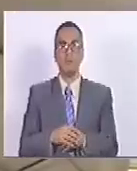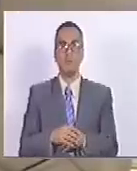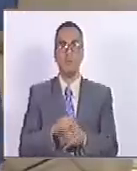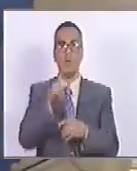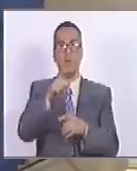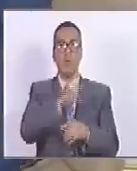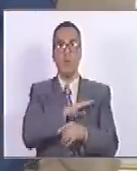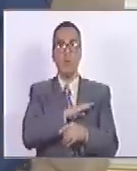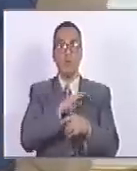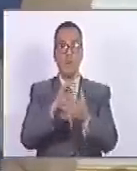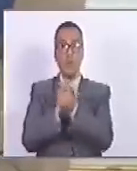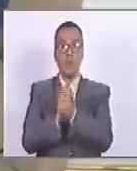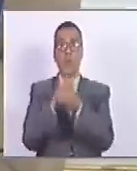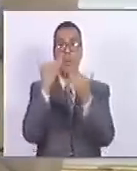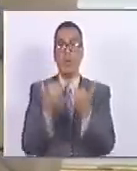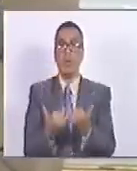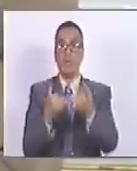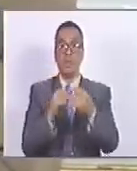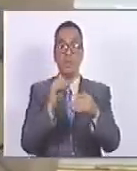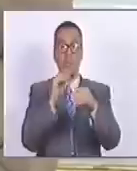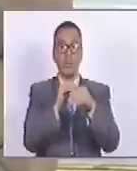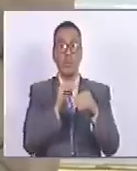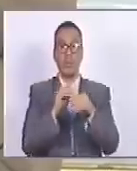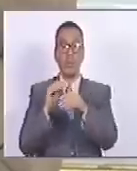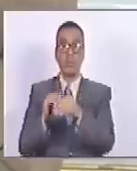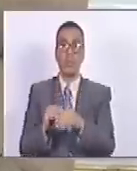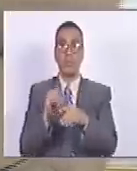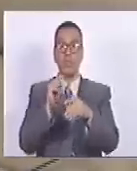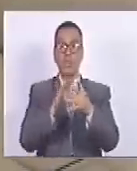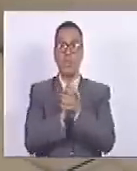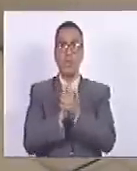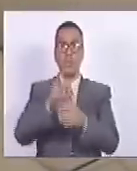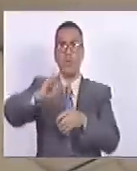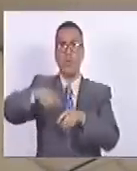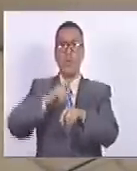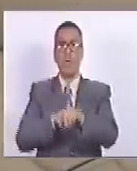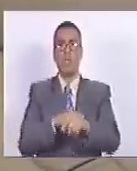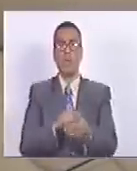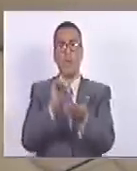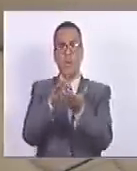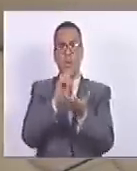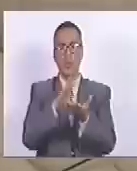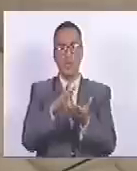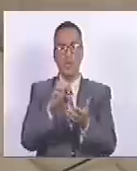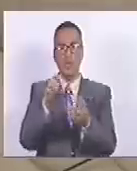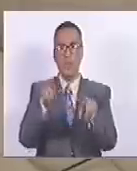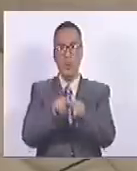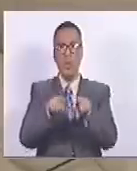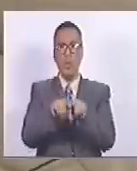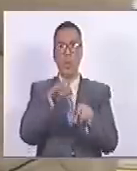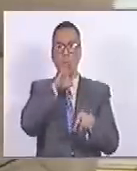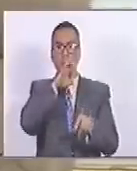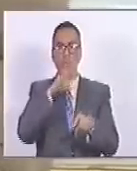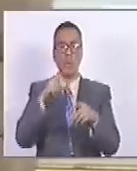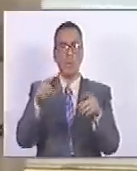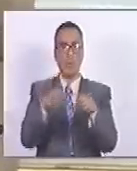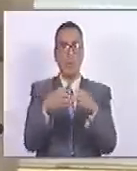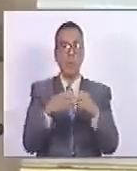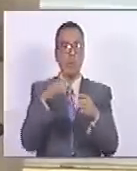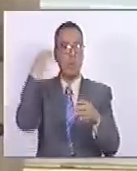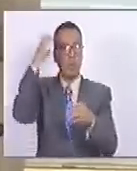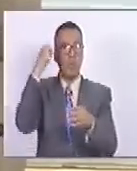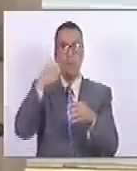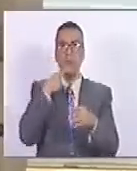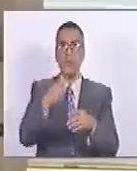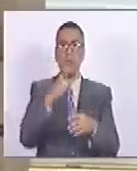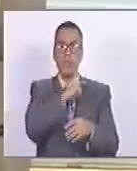donde sus propios compañeros ya estaban por votarlo. O sea, los compañeros de Guaidó lo votaron como un perro. Y el Parlamento Europeo todavía dice